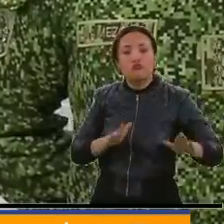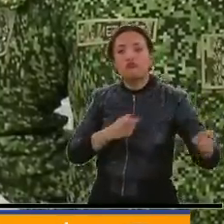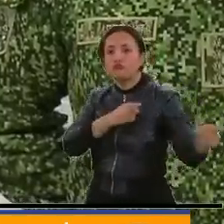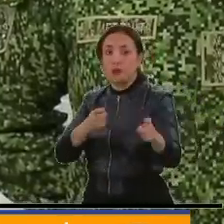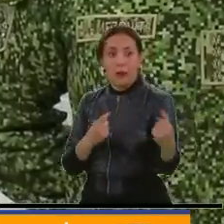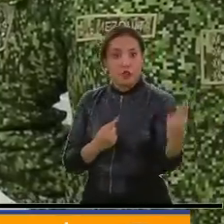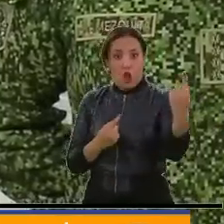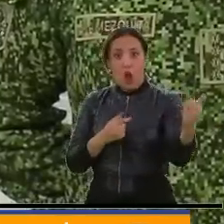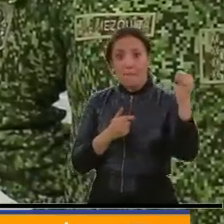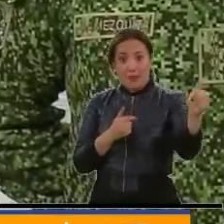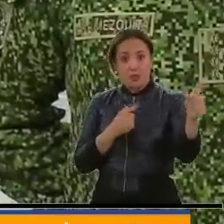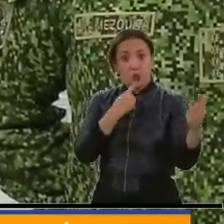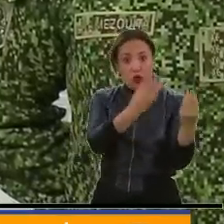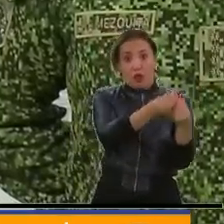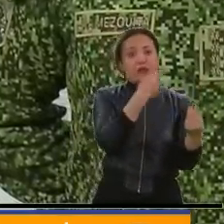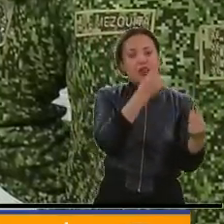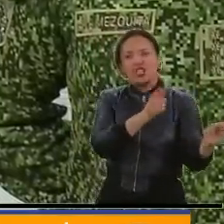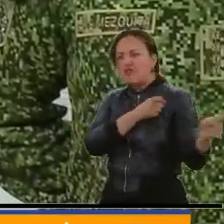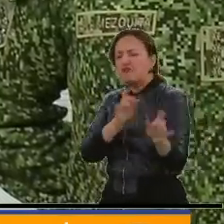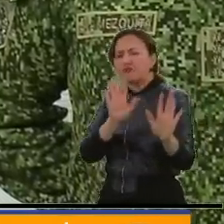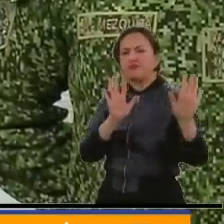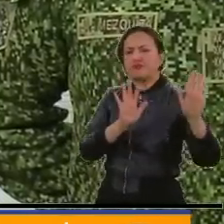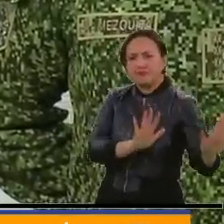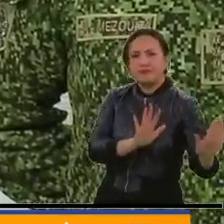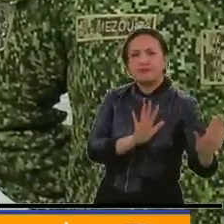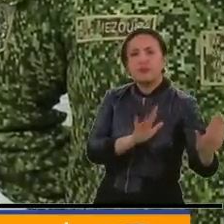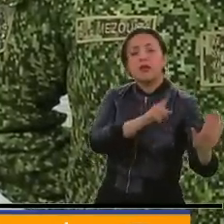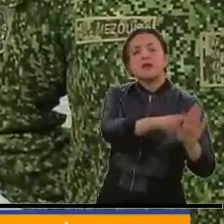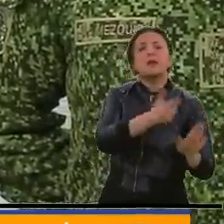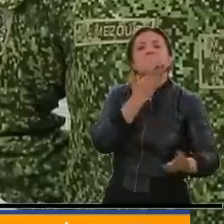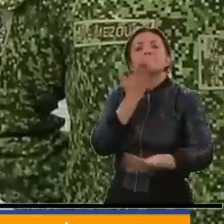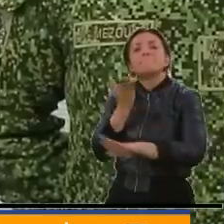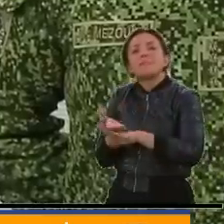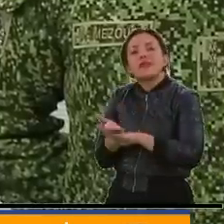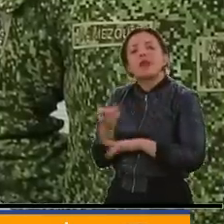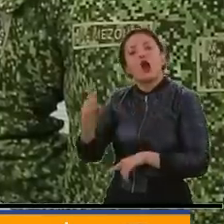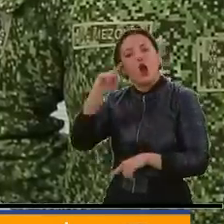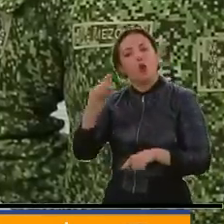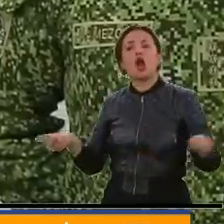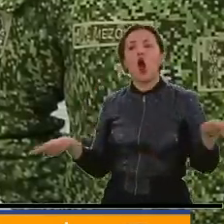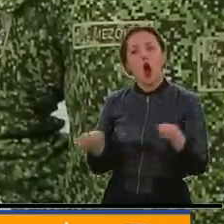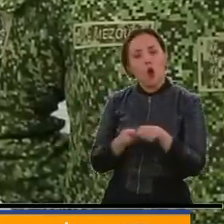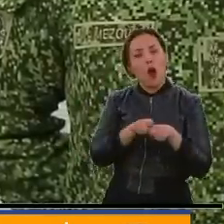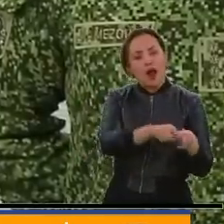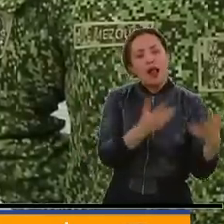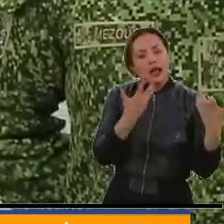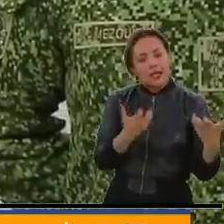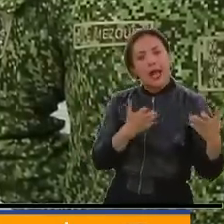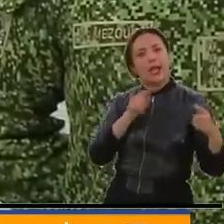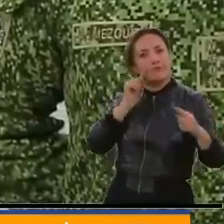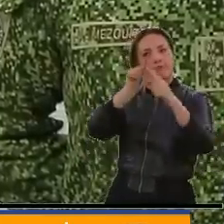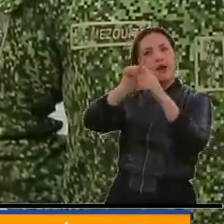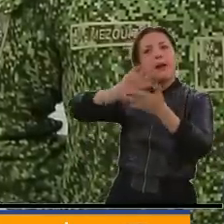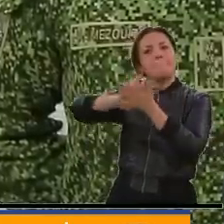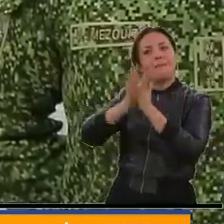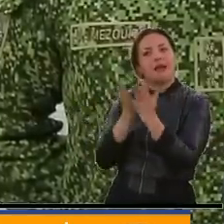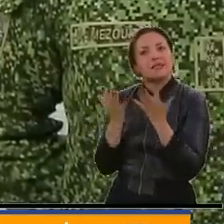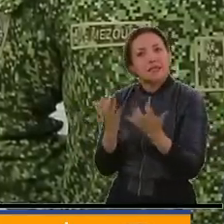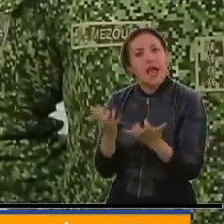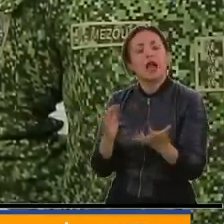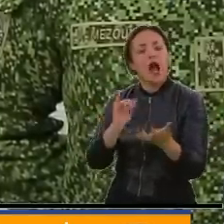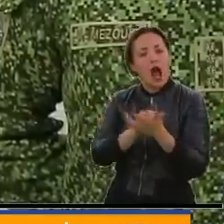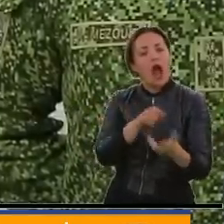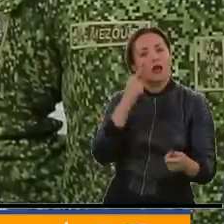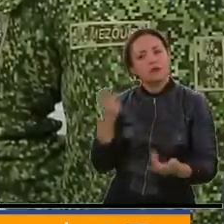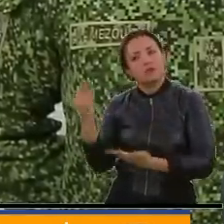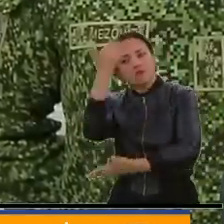pidió que el gobierno nacional actuara en concordancia con su voluntad de paz y estudiara la